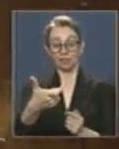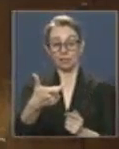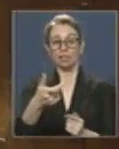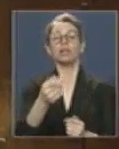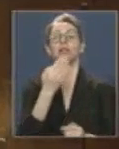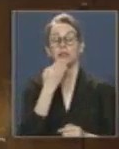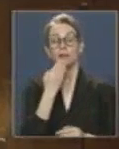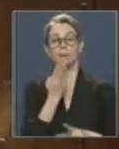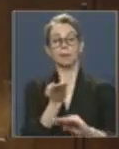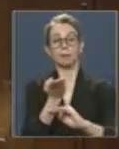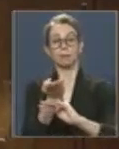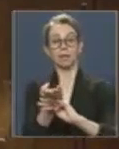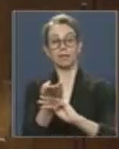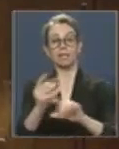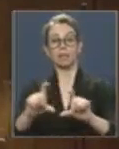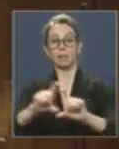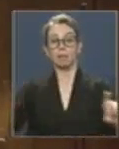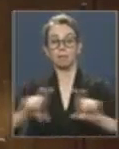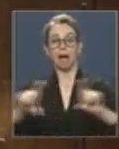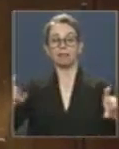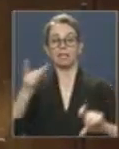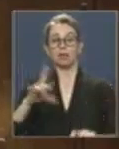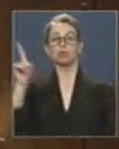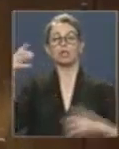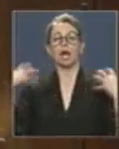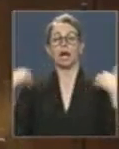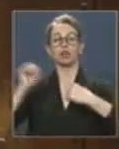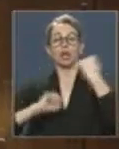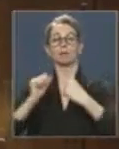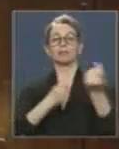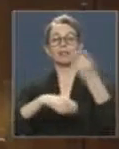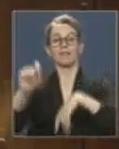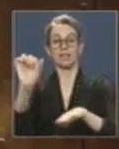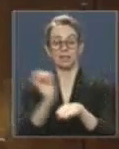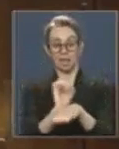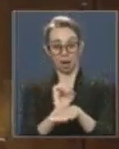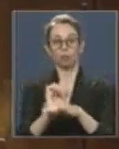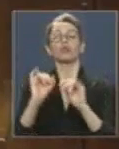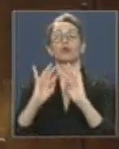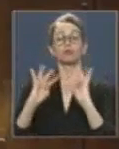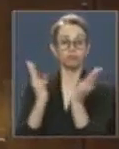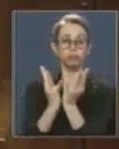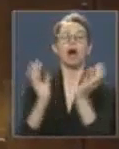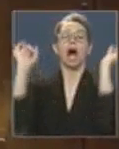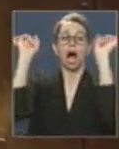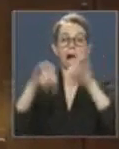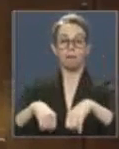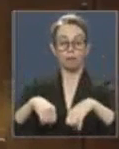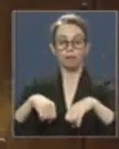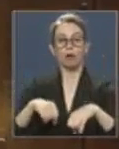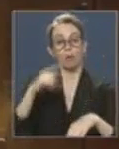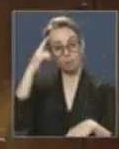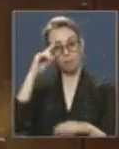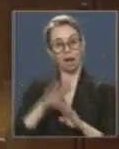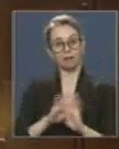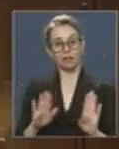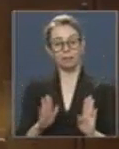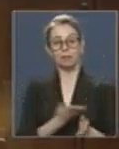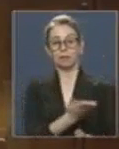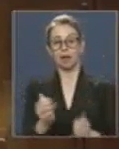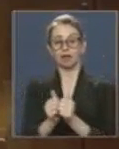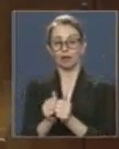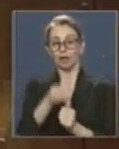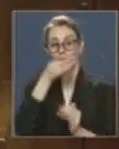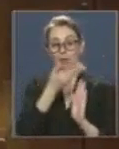como la de solicitar su placa patente única. Esto fue aprobado en el mismo sentido. Ya para ir terminando, estimados colegas,